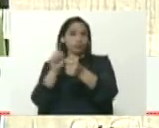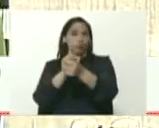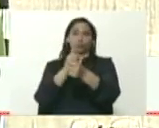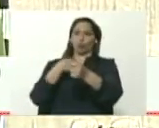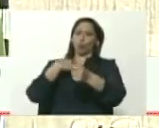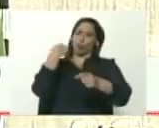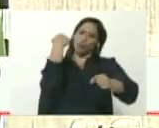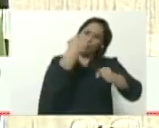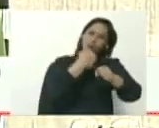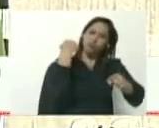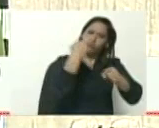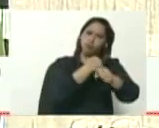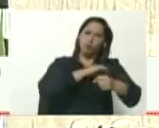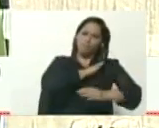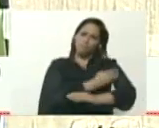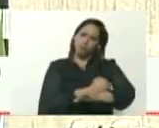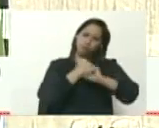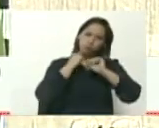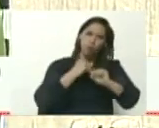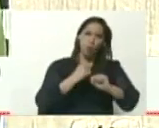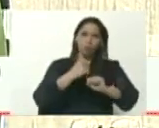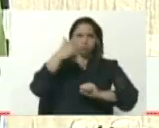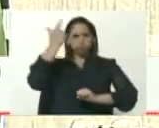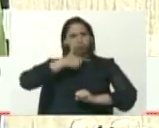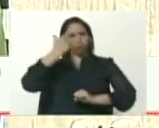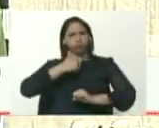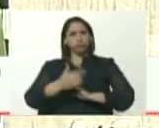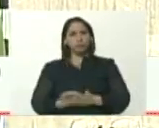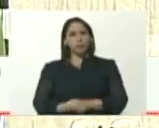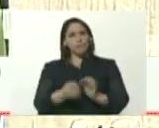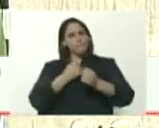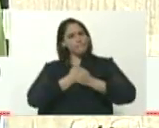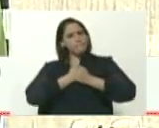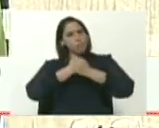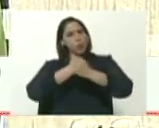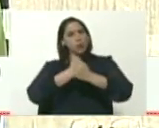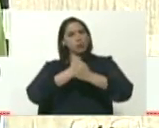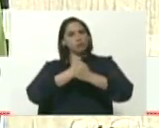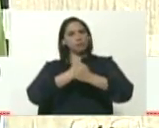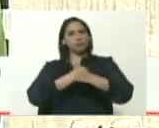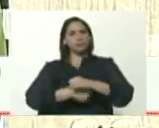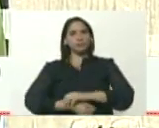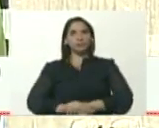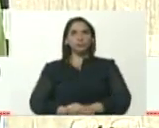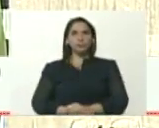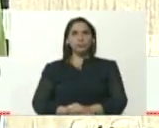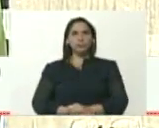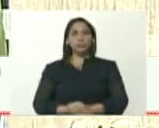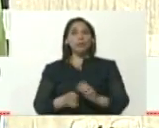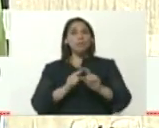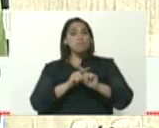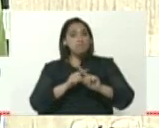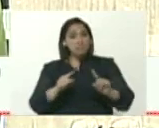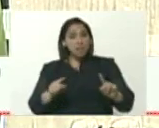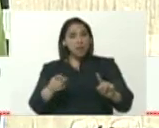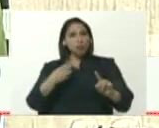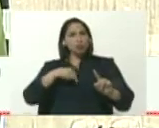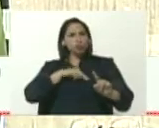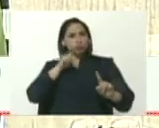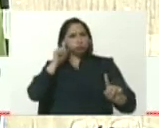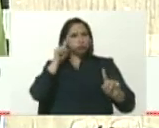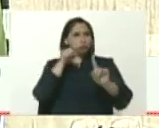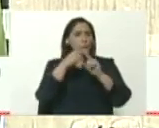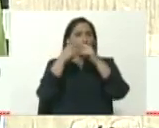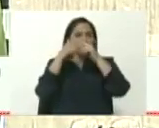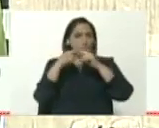trabajando aplomadamente, en serio, con mucho amor, ¿no? Pero además llegamos, estas